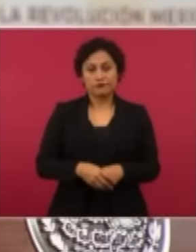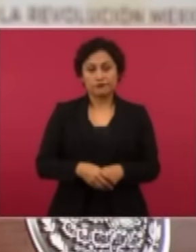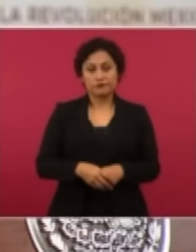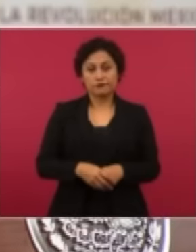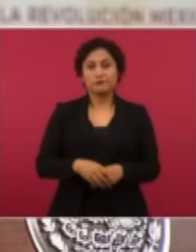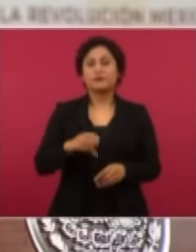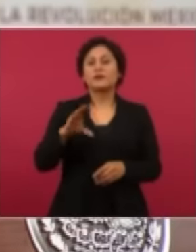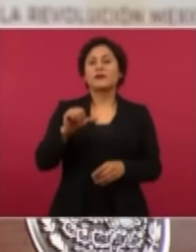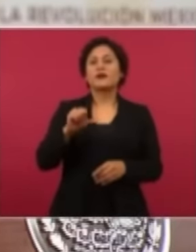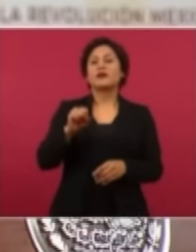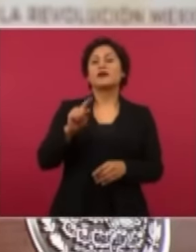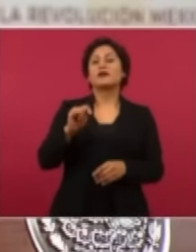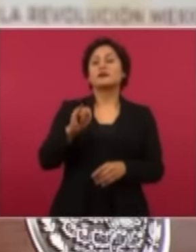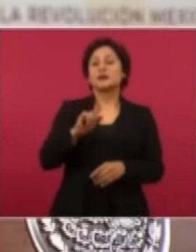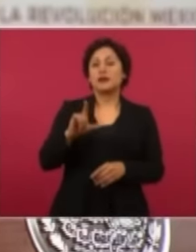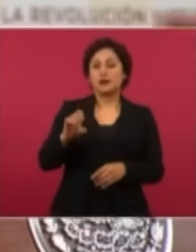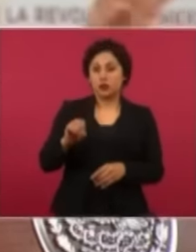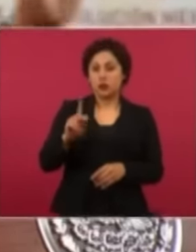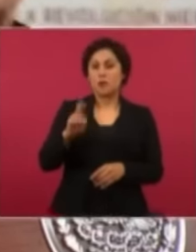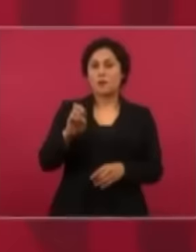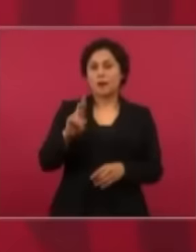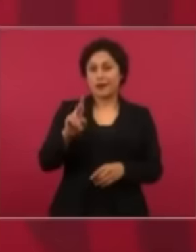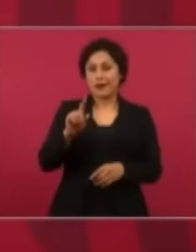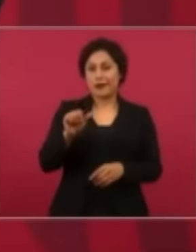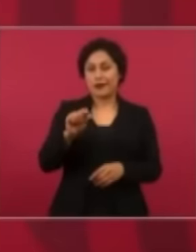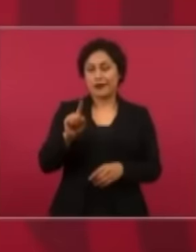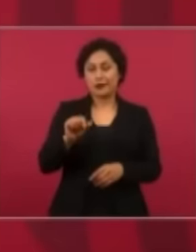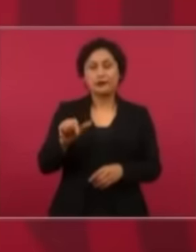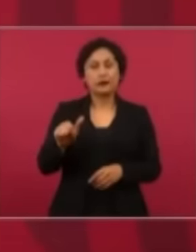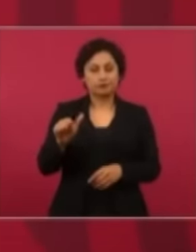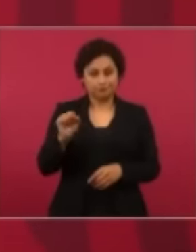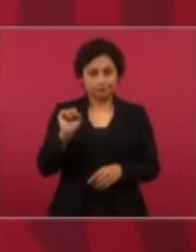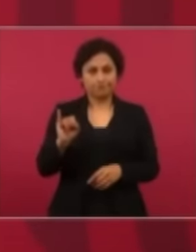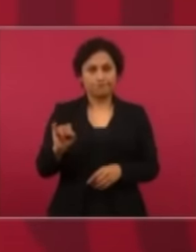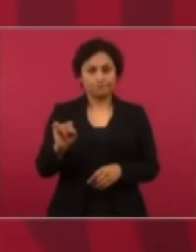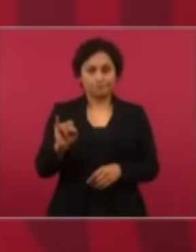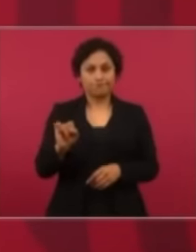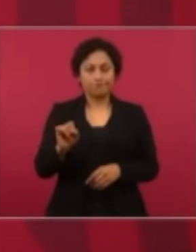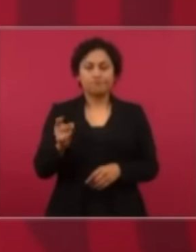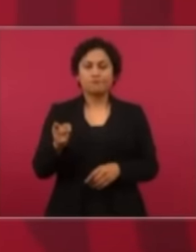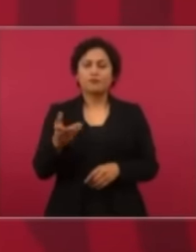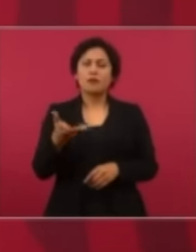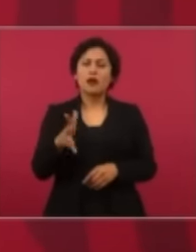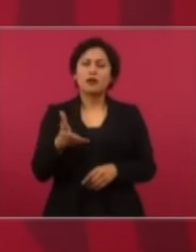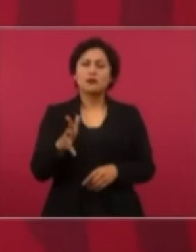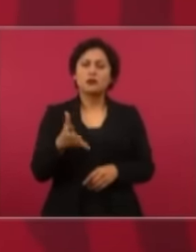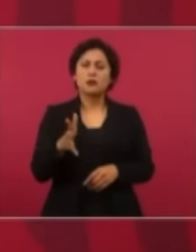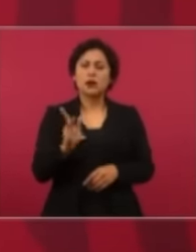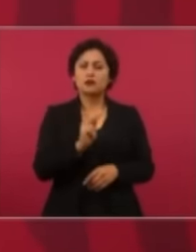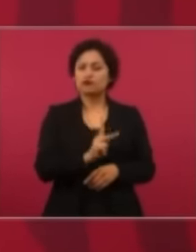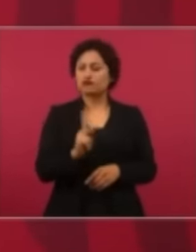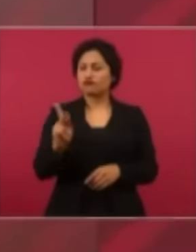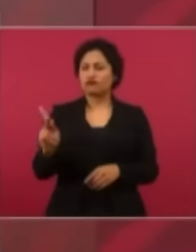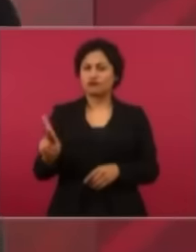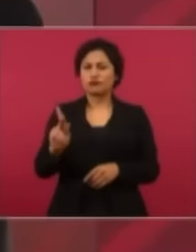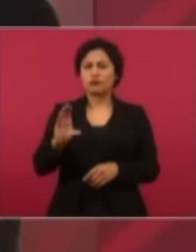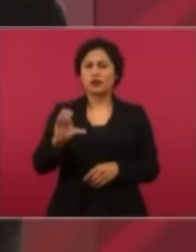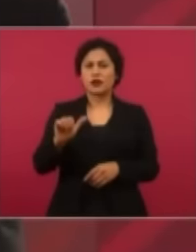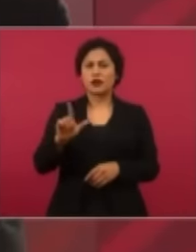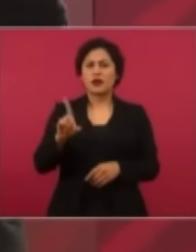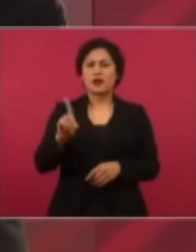Castillo peraza así del corte de de Calderón